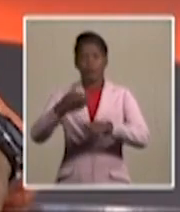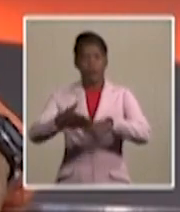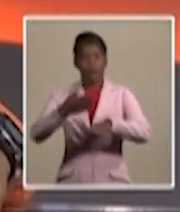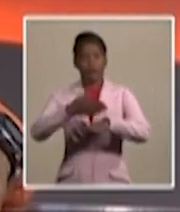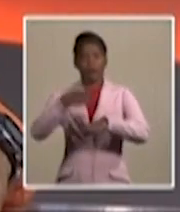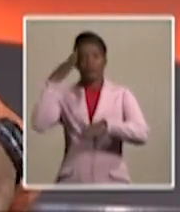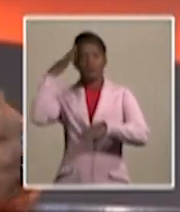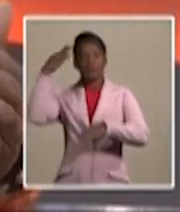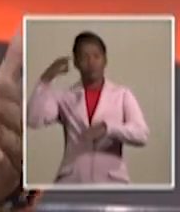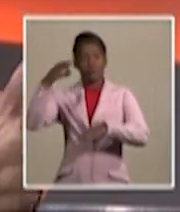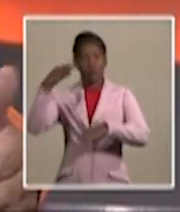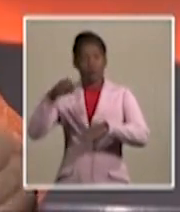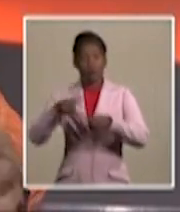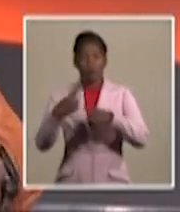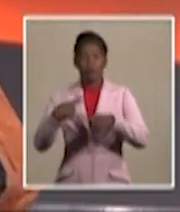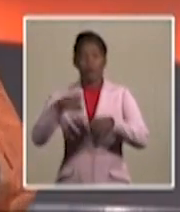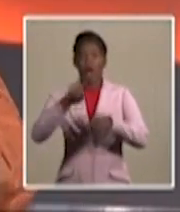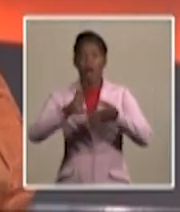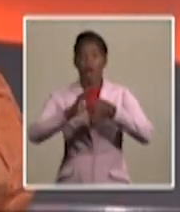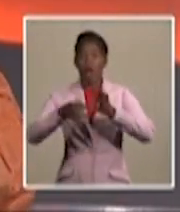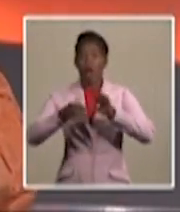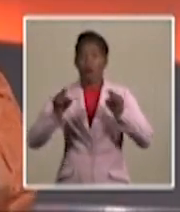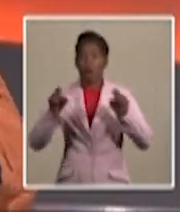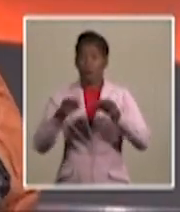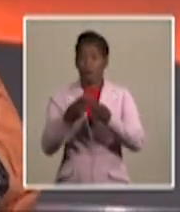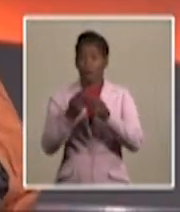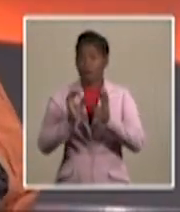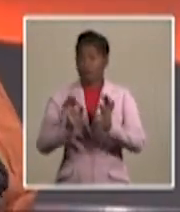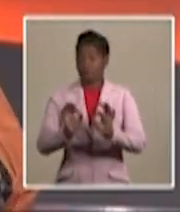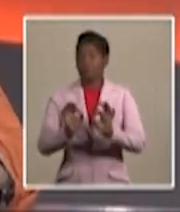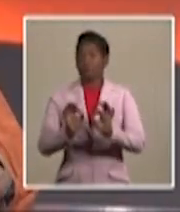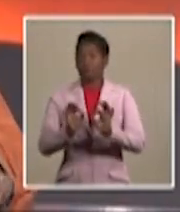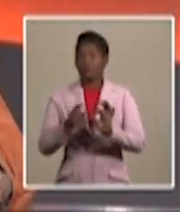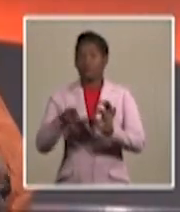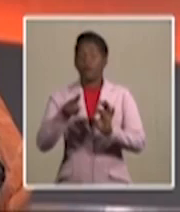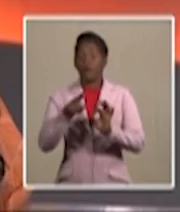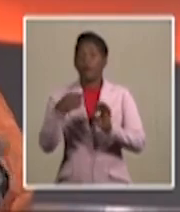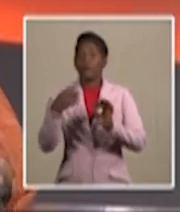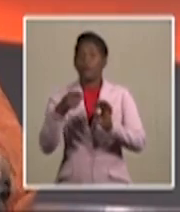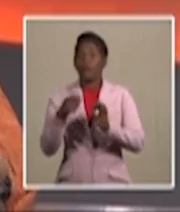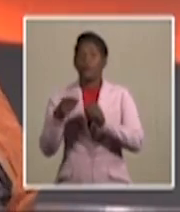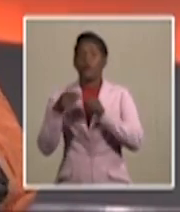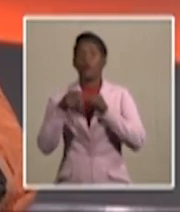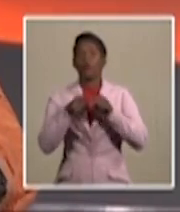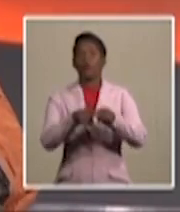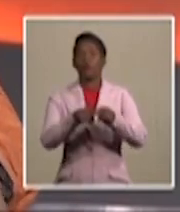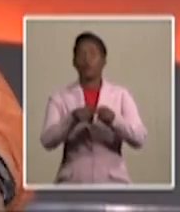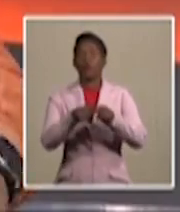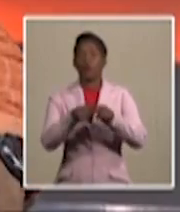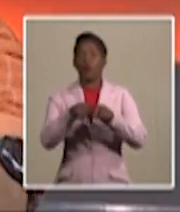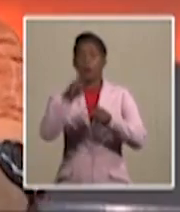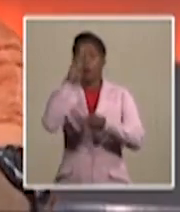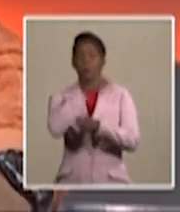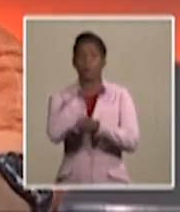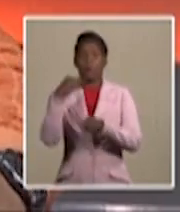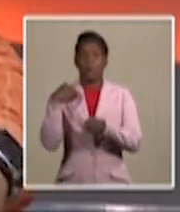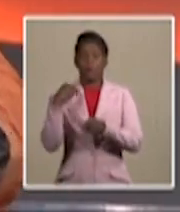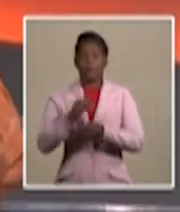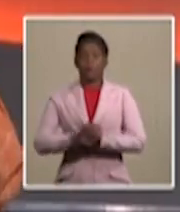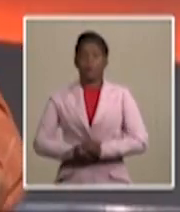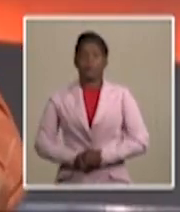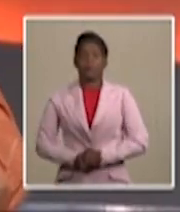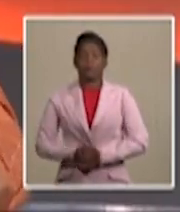las que van a participar en los que están comprometidos con los huevos cuenten con una atención psicológica desde